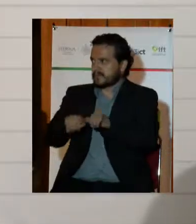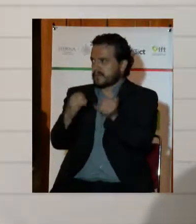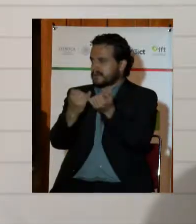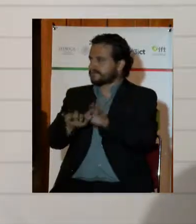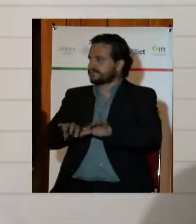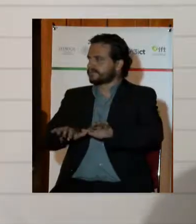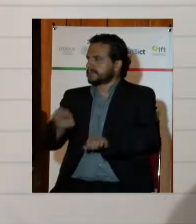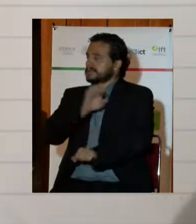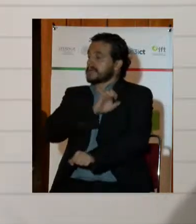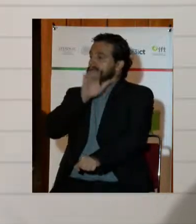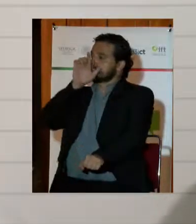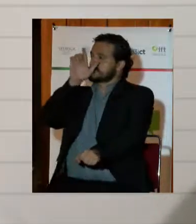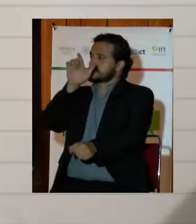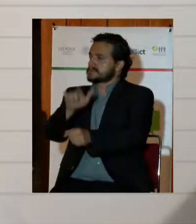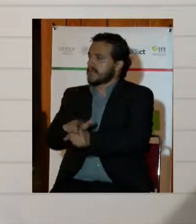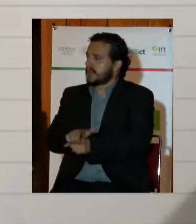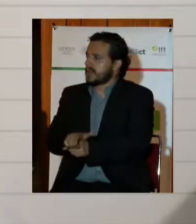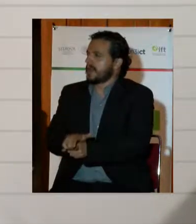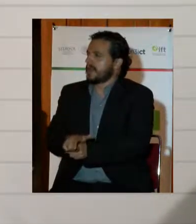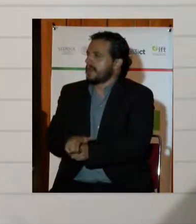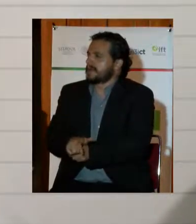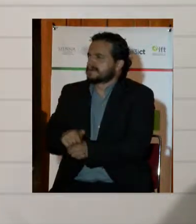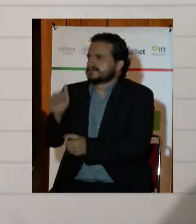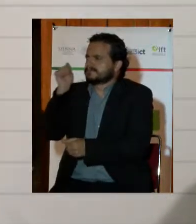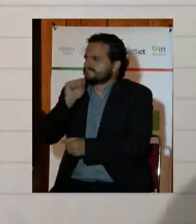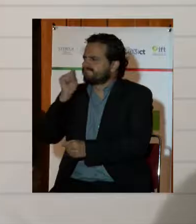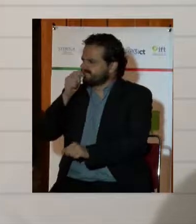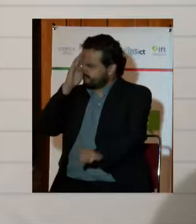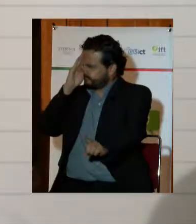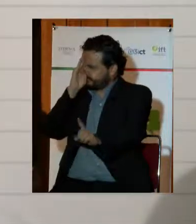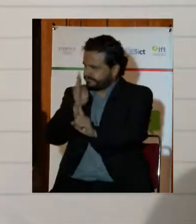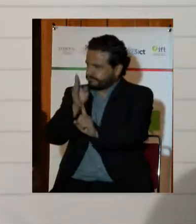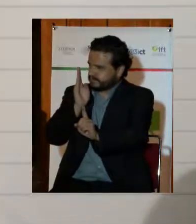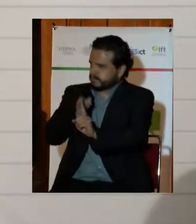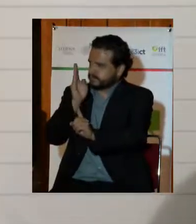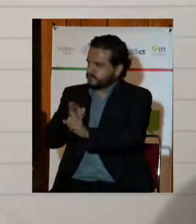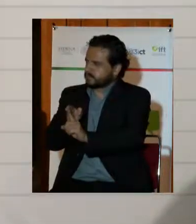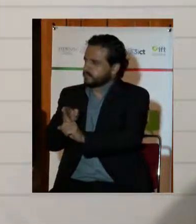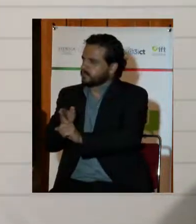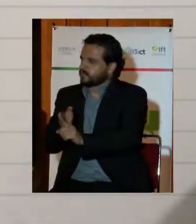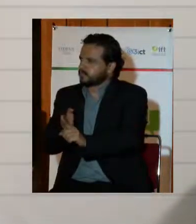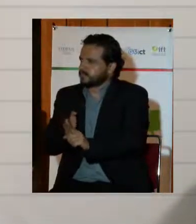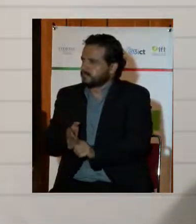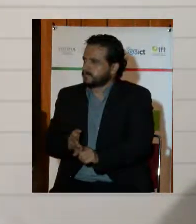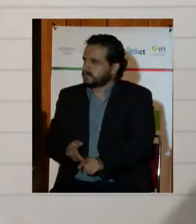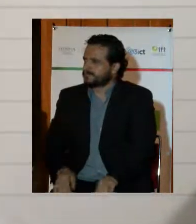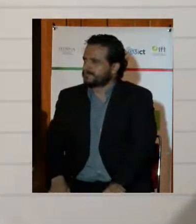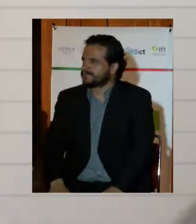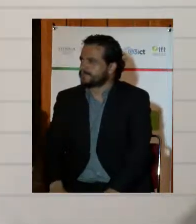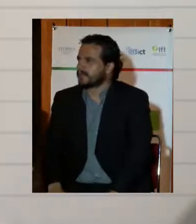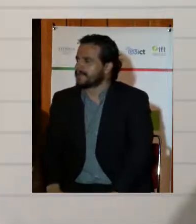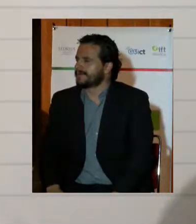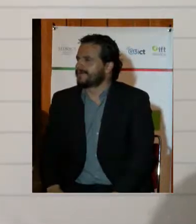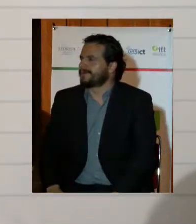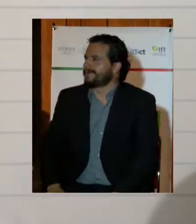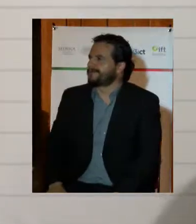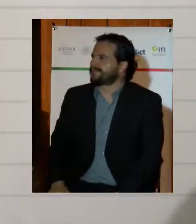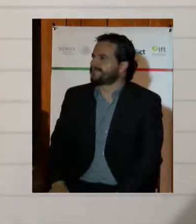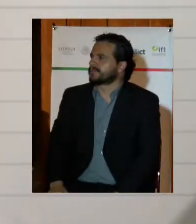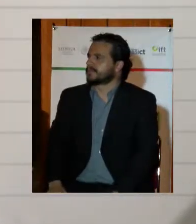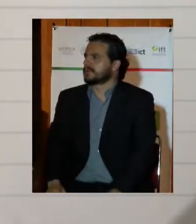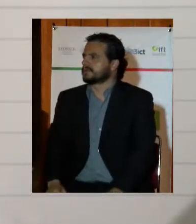por supuesto, siempre que sean interoperables. Y tenemos, por ejemplo, para los niños con discapacidad